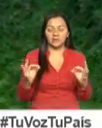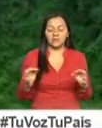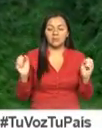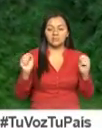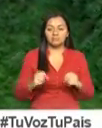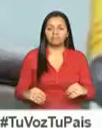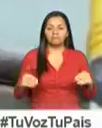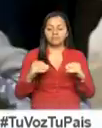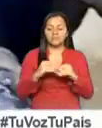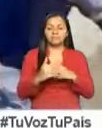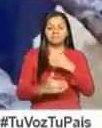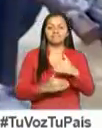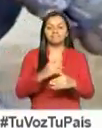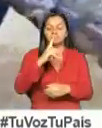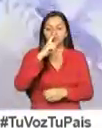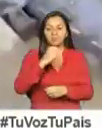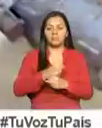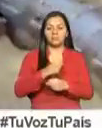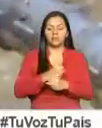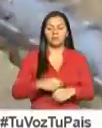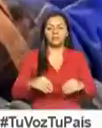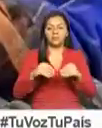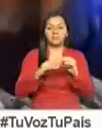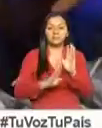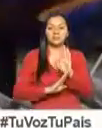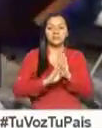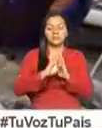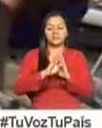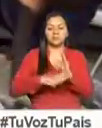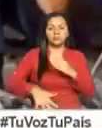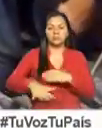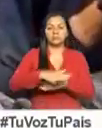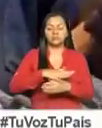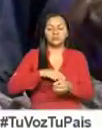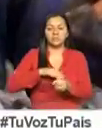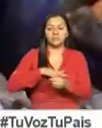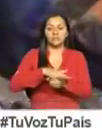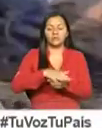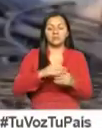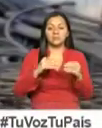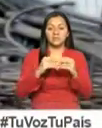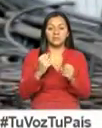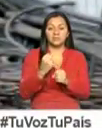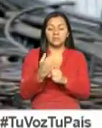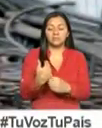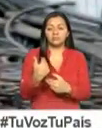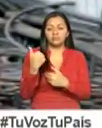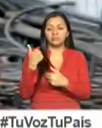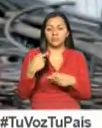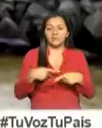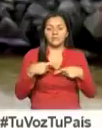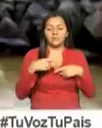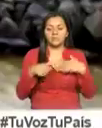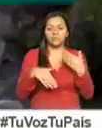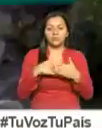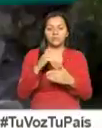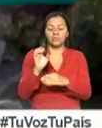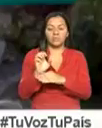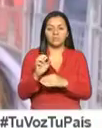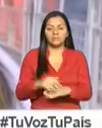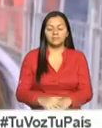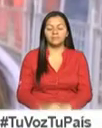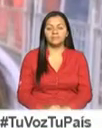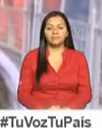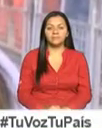también a la generación de empleo y el desarrollo de las zonas de influencia, mediante obras que dignifican la vida de sus habitantes. Es